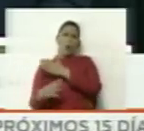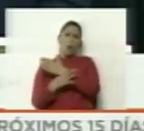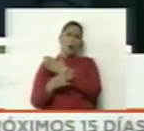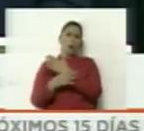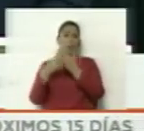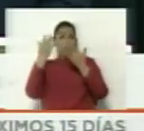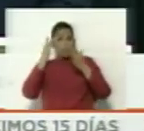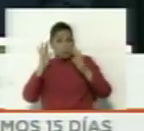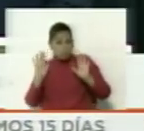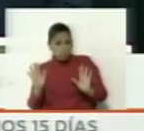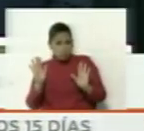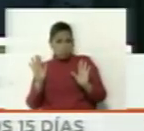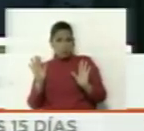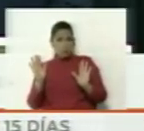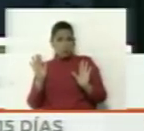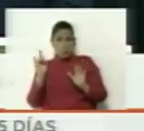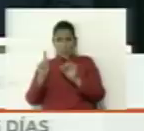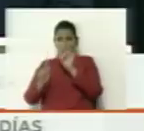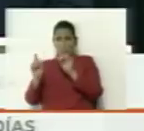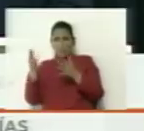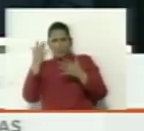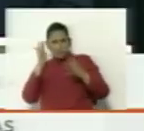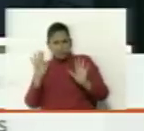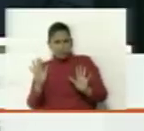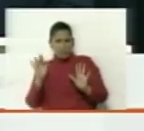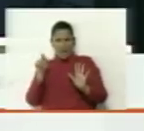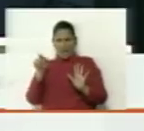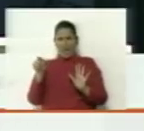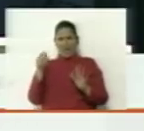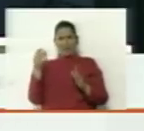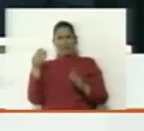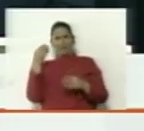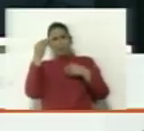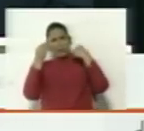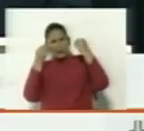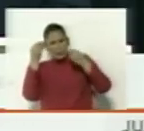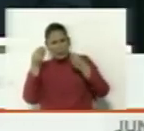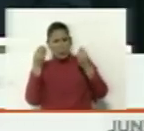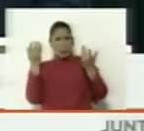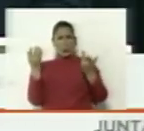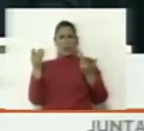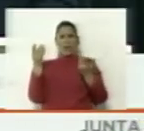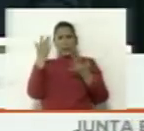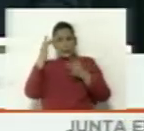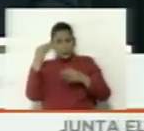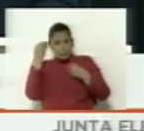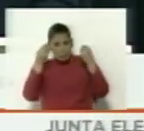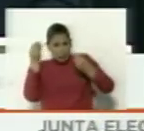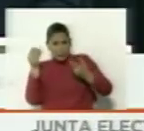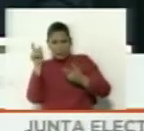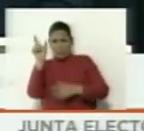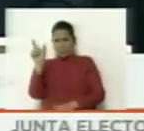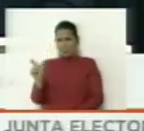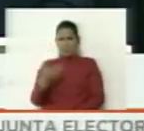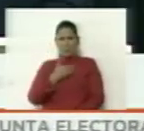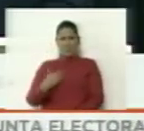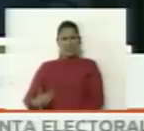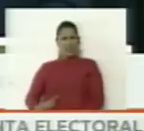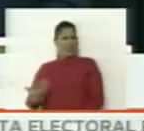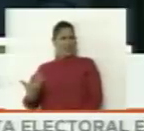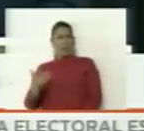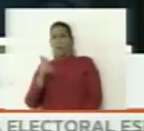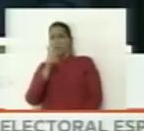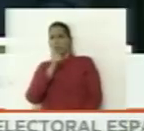una manera alucinatoria, se cree delirante, se cree presidente interino de Venezuela? ¿Por qué será que no ha nombrado ministro de